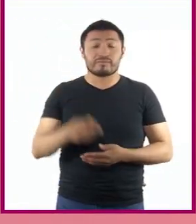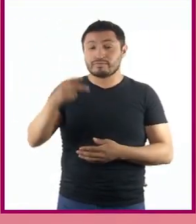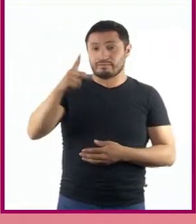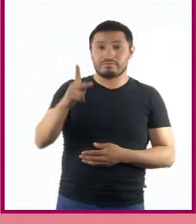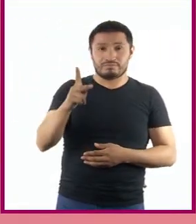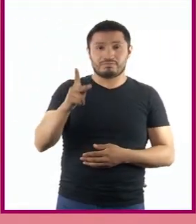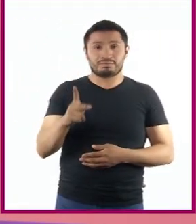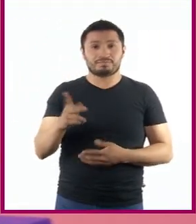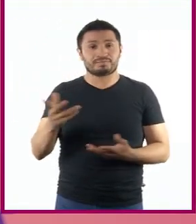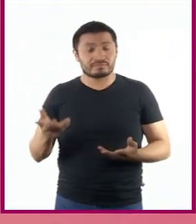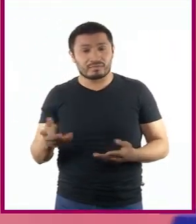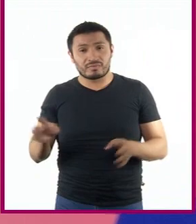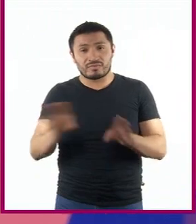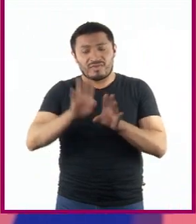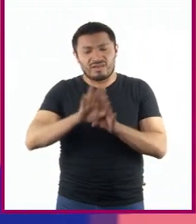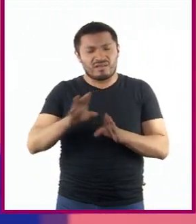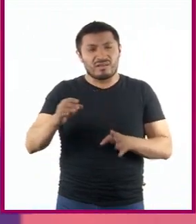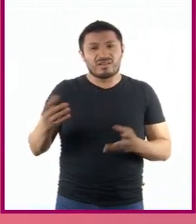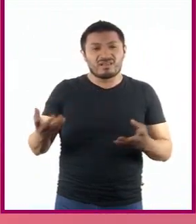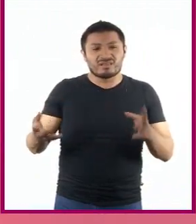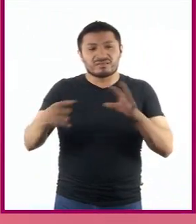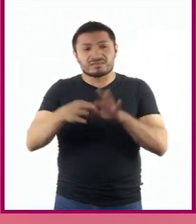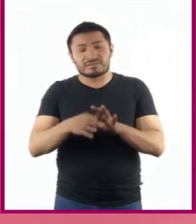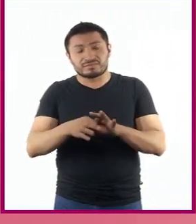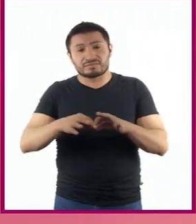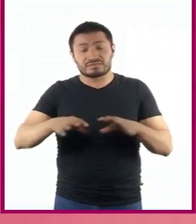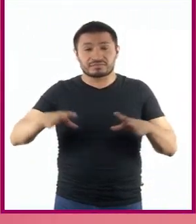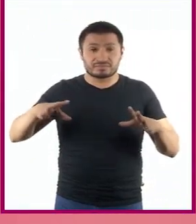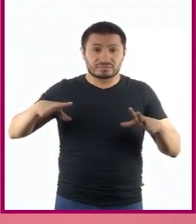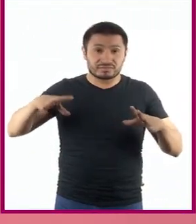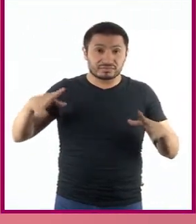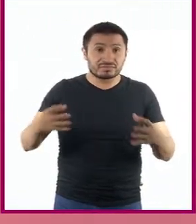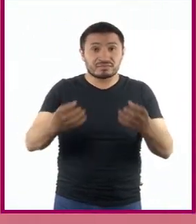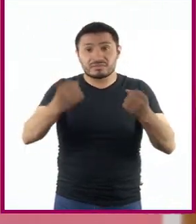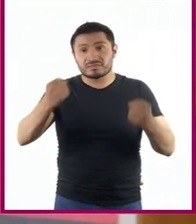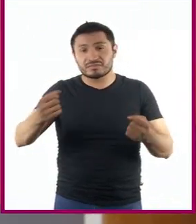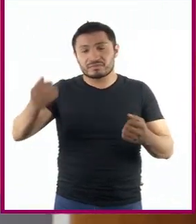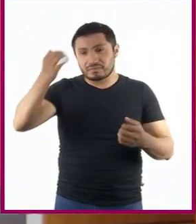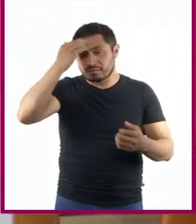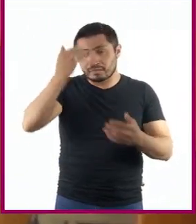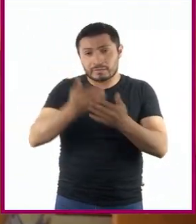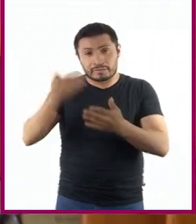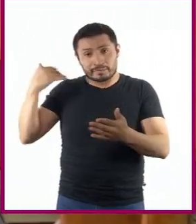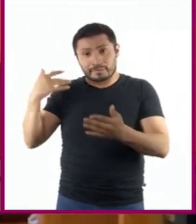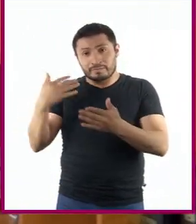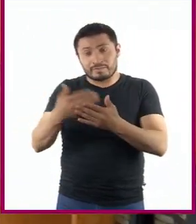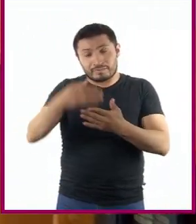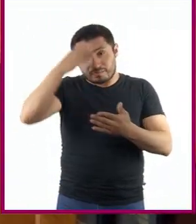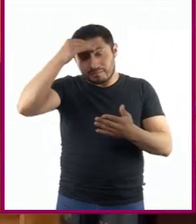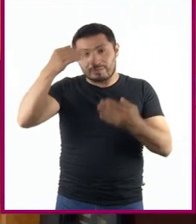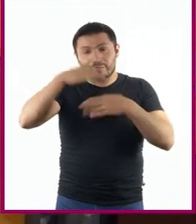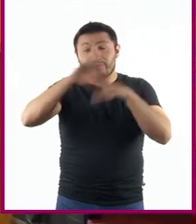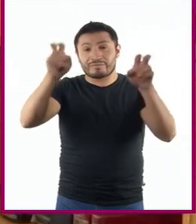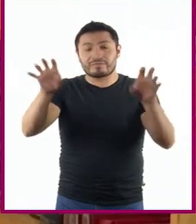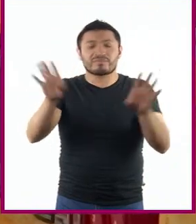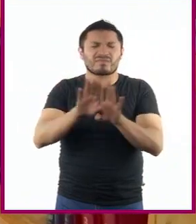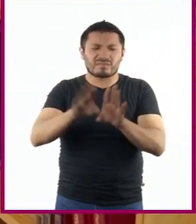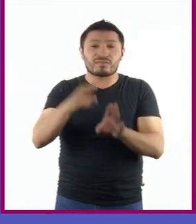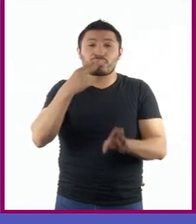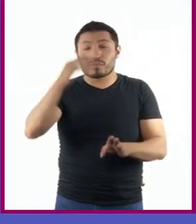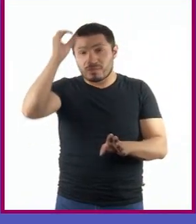la vinculo más con el hecho de rescatar conocimientos previos acerca de un tema. ¿Cómo se puede utilizar para generar